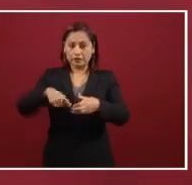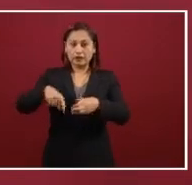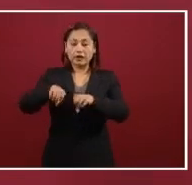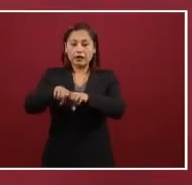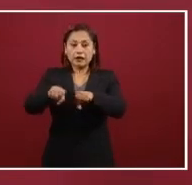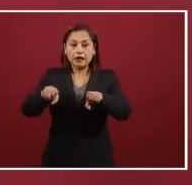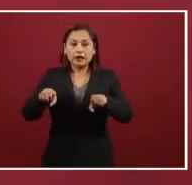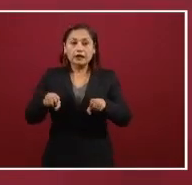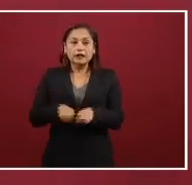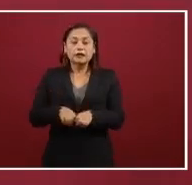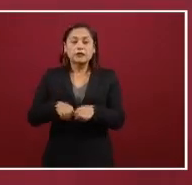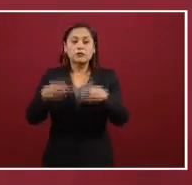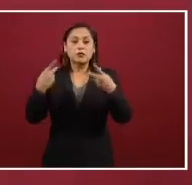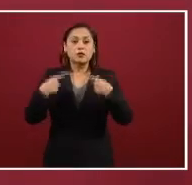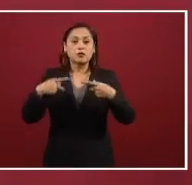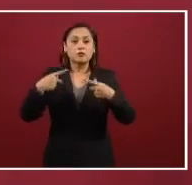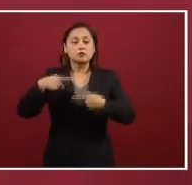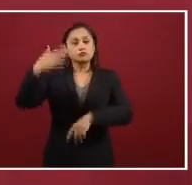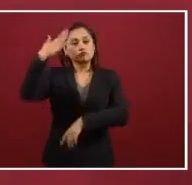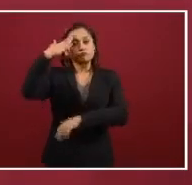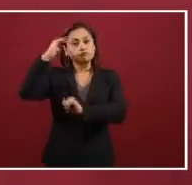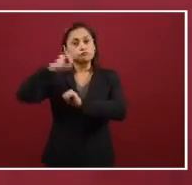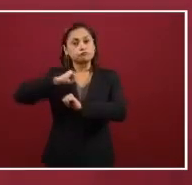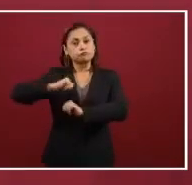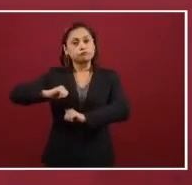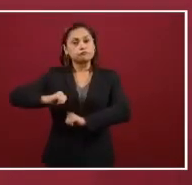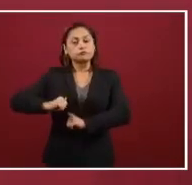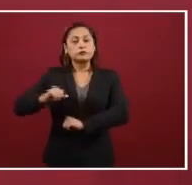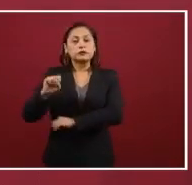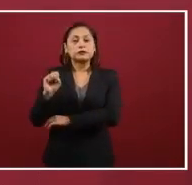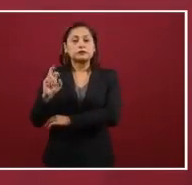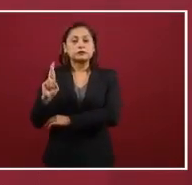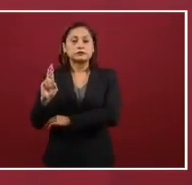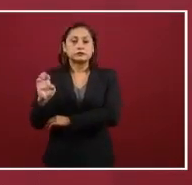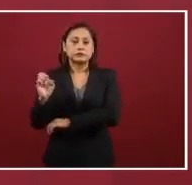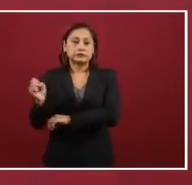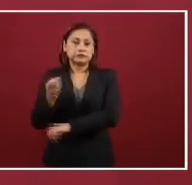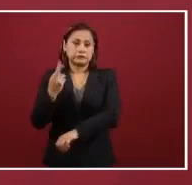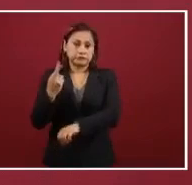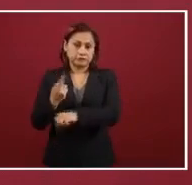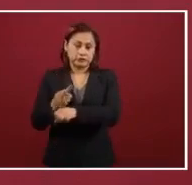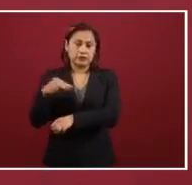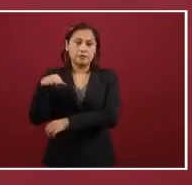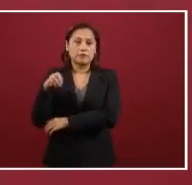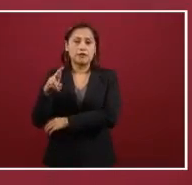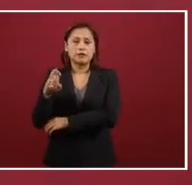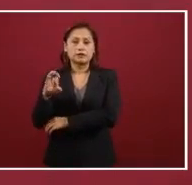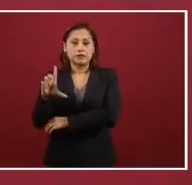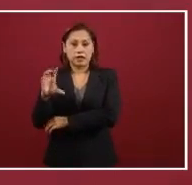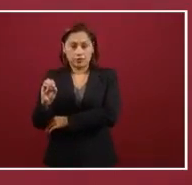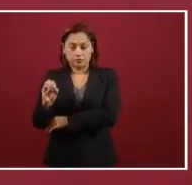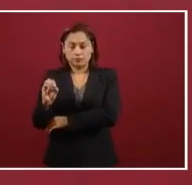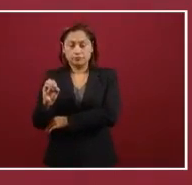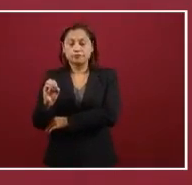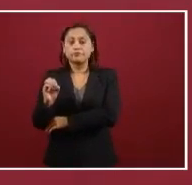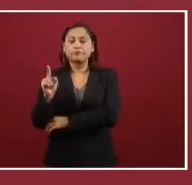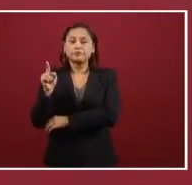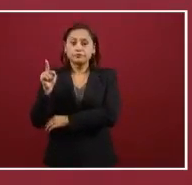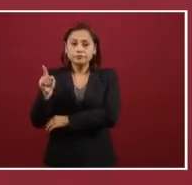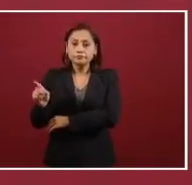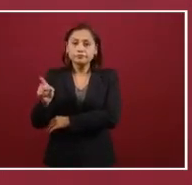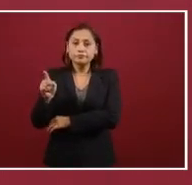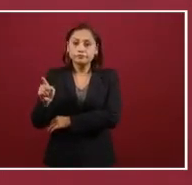equipo por el secretario de Relaciones Exteriores, Marcelo Ebrard, que ha hecho